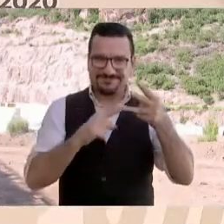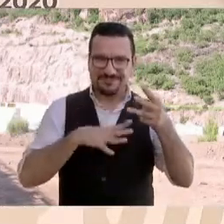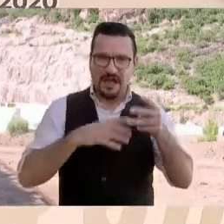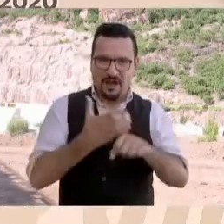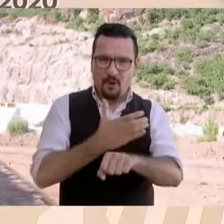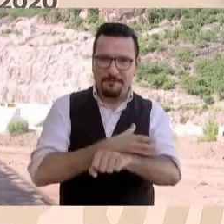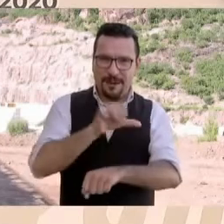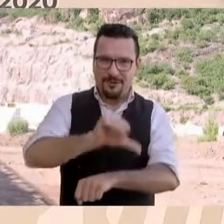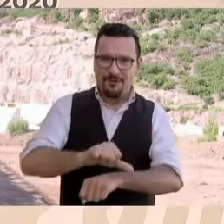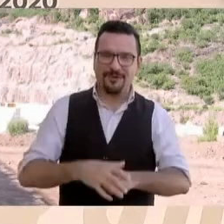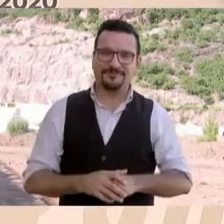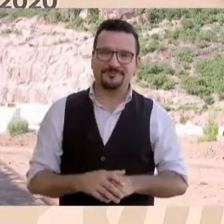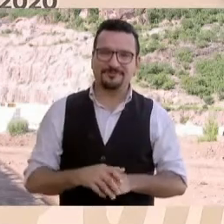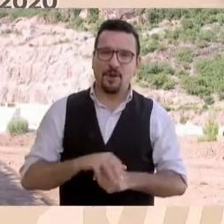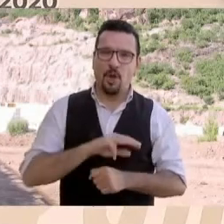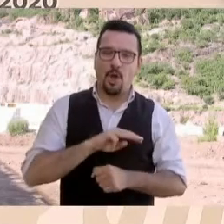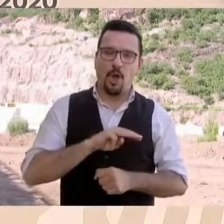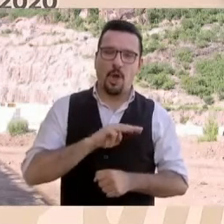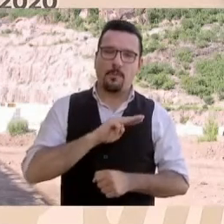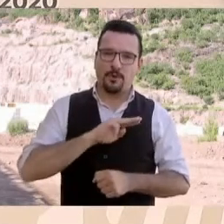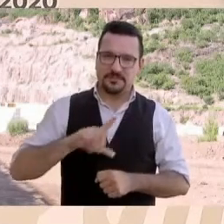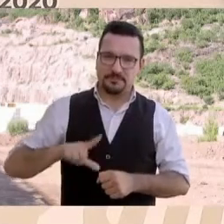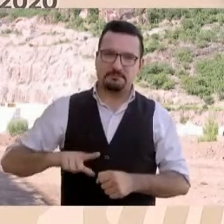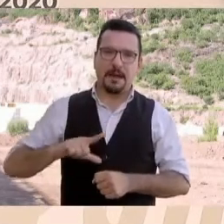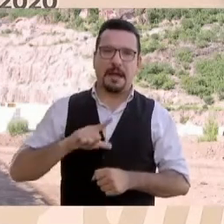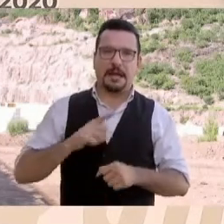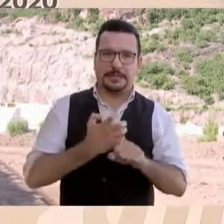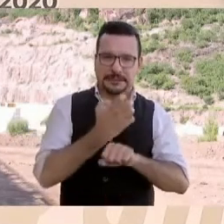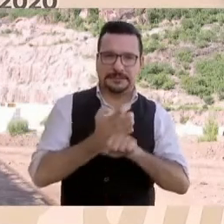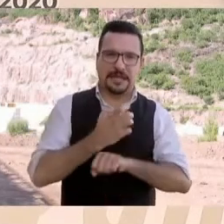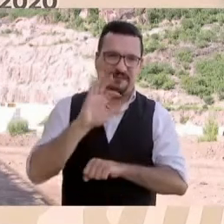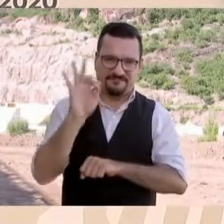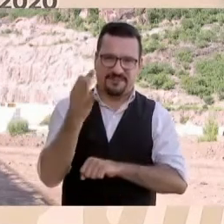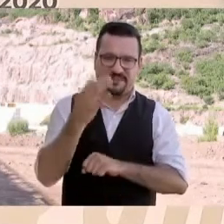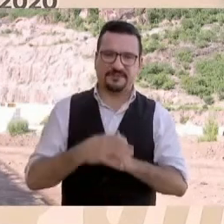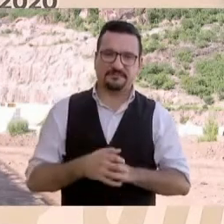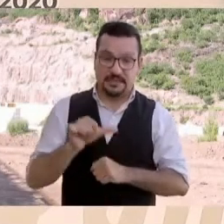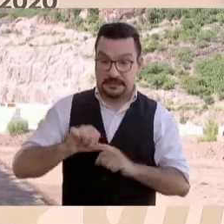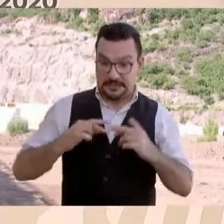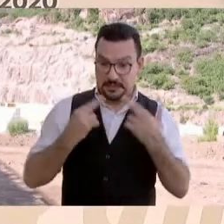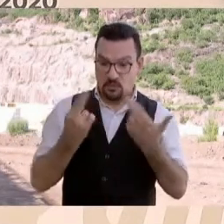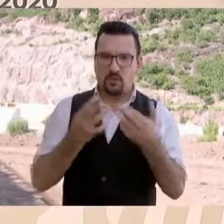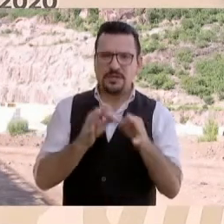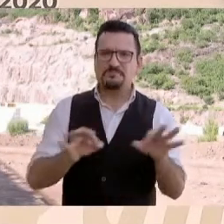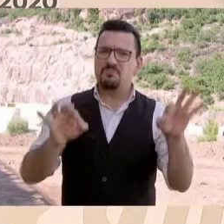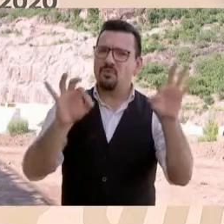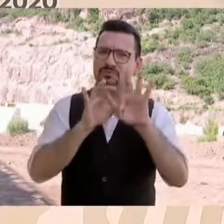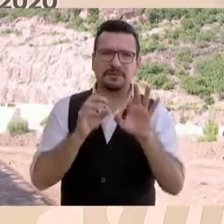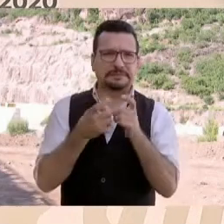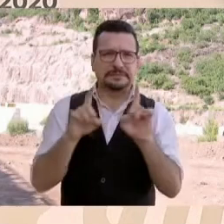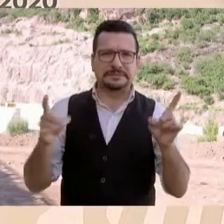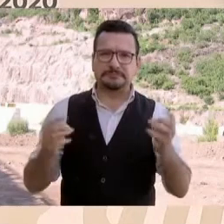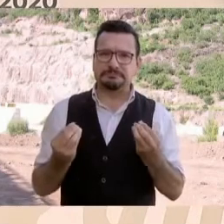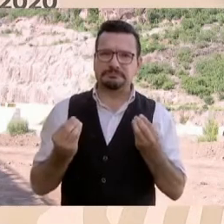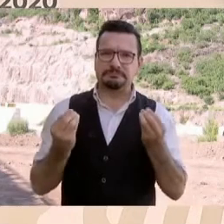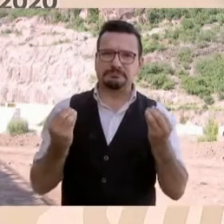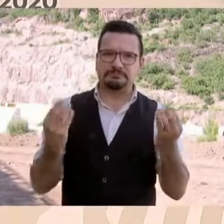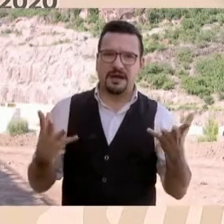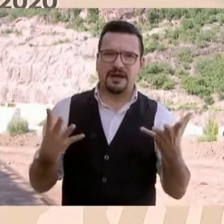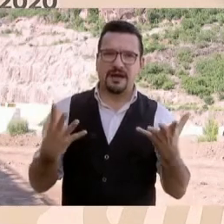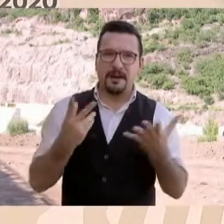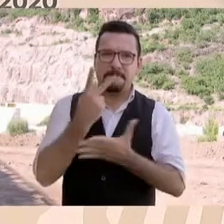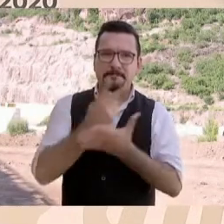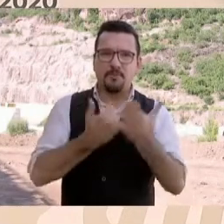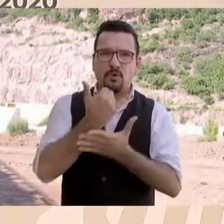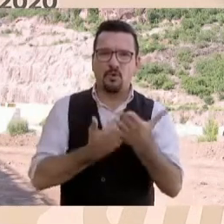nos acompañan en este momento pues esta reunión va a ser muy fructífera va a haber mucho desarrollo por parte de del proyecto